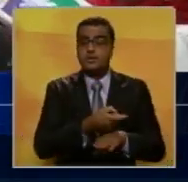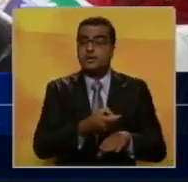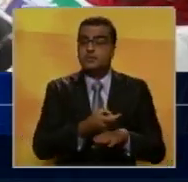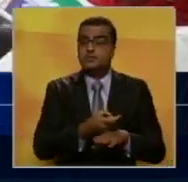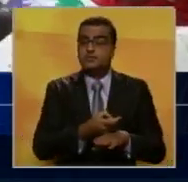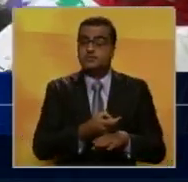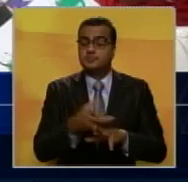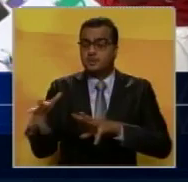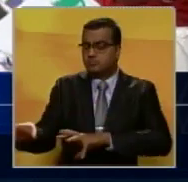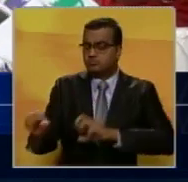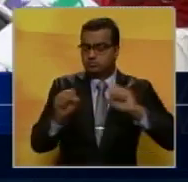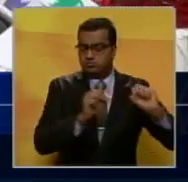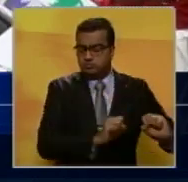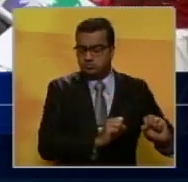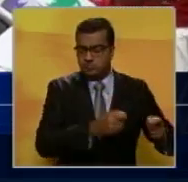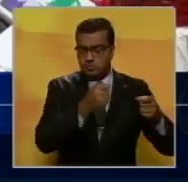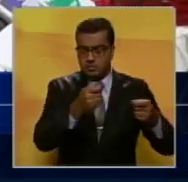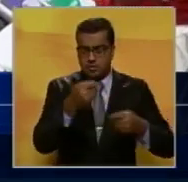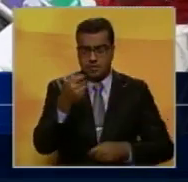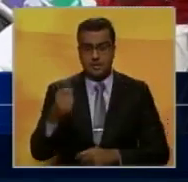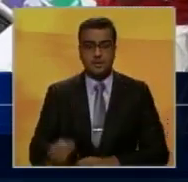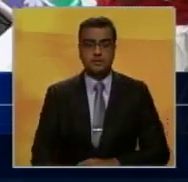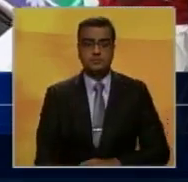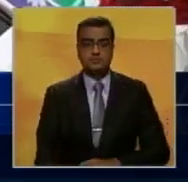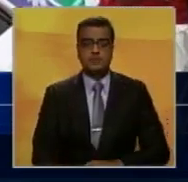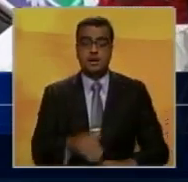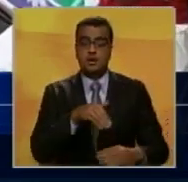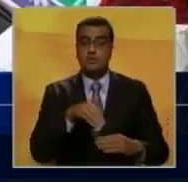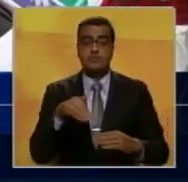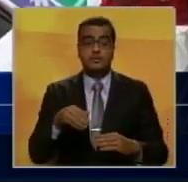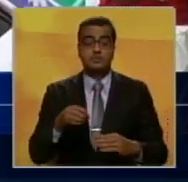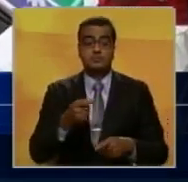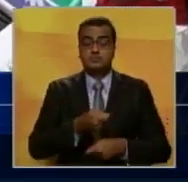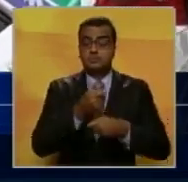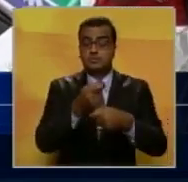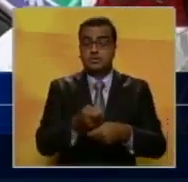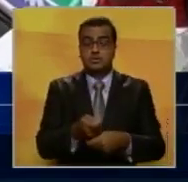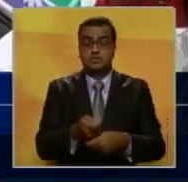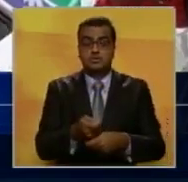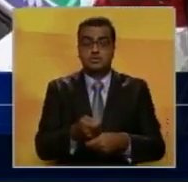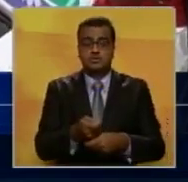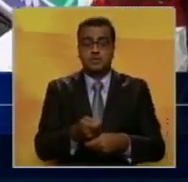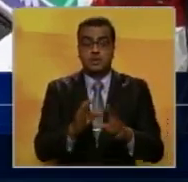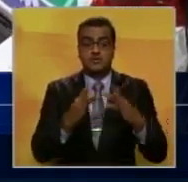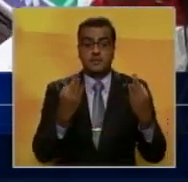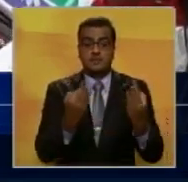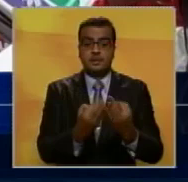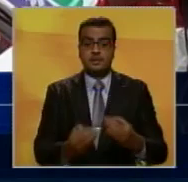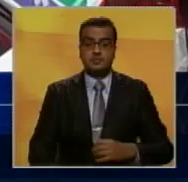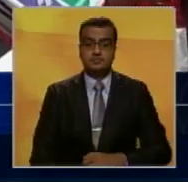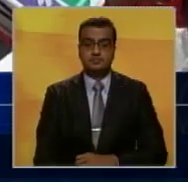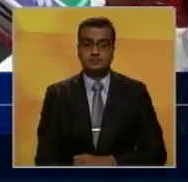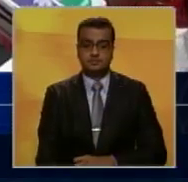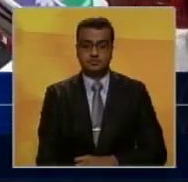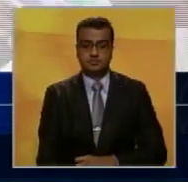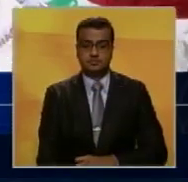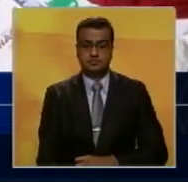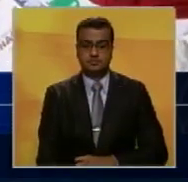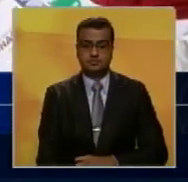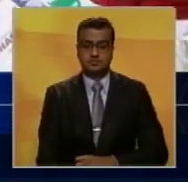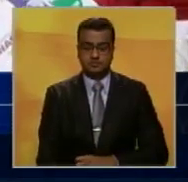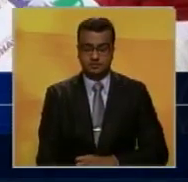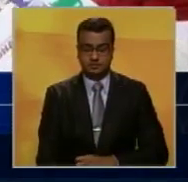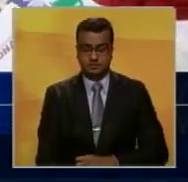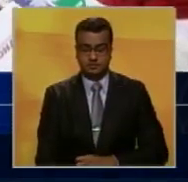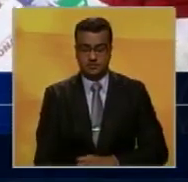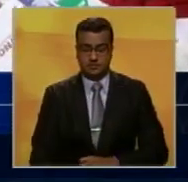sean embargadas, sean dadas bajo préstamos a los bancos para que los bancos se la quiten a las familias que tienen vivienda. Son